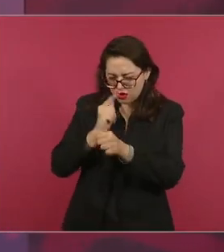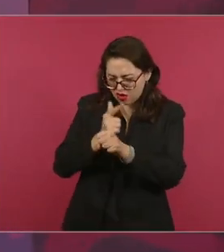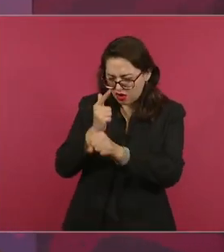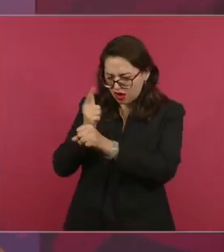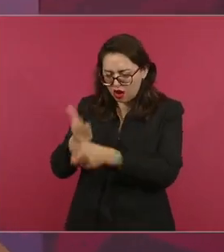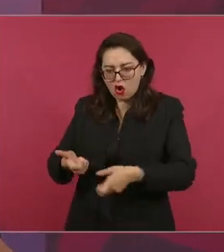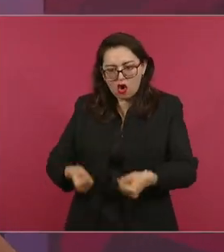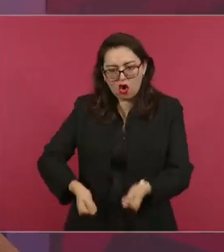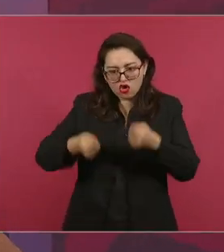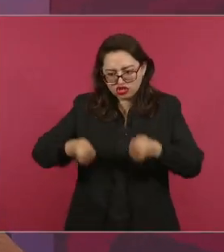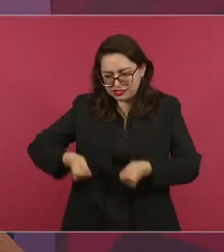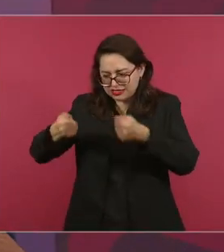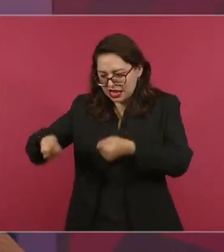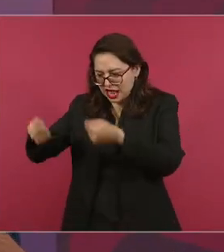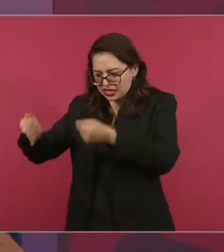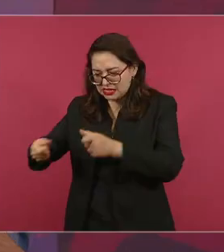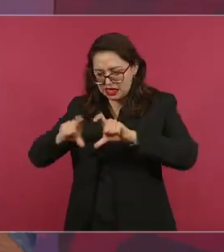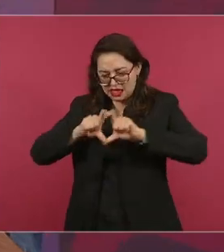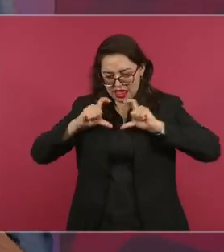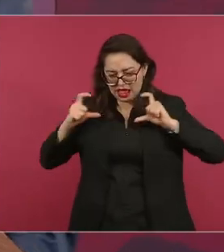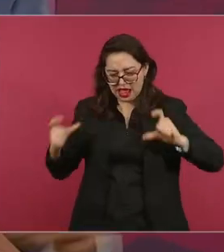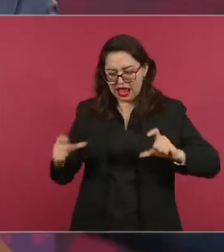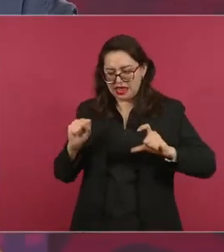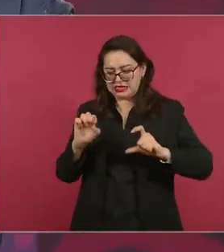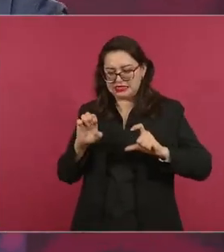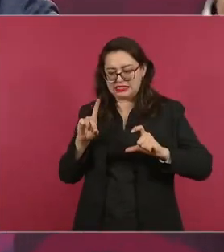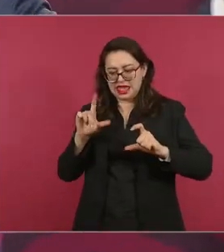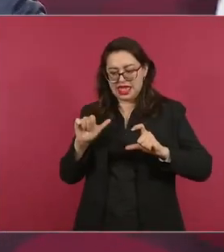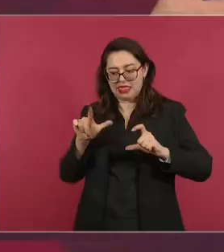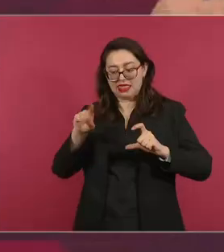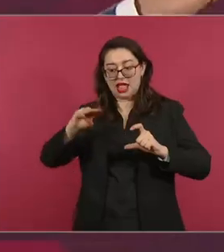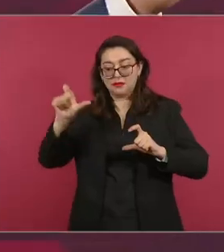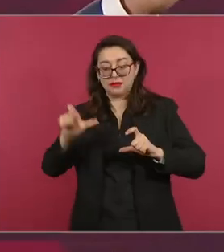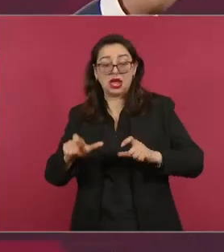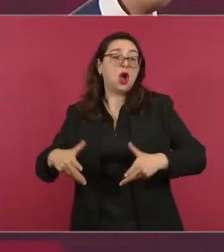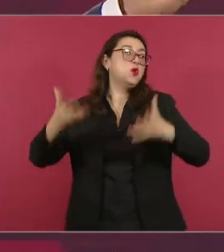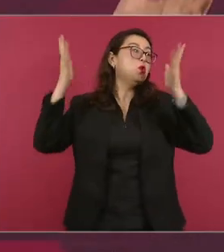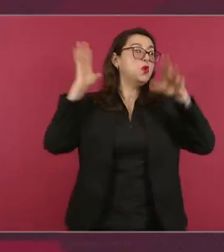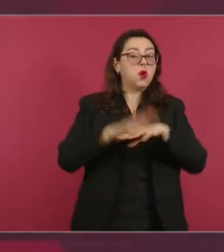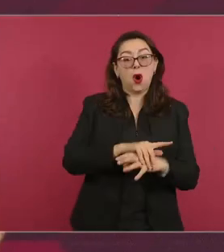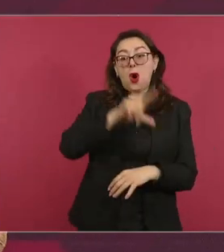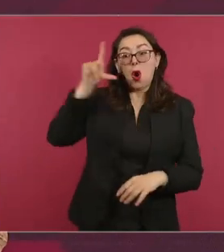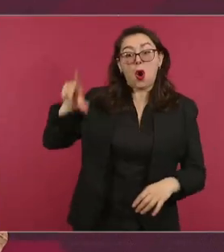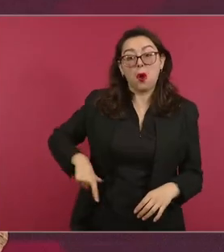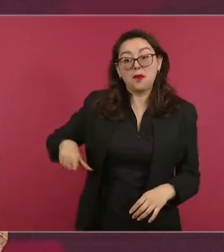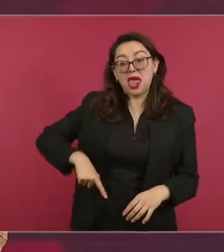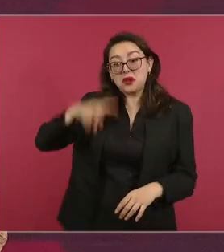en costales de Segalmex. Bueno, ya somos nosotros hasta